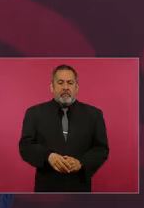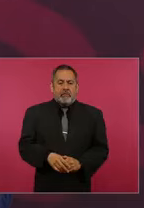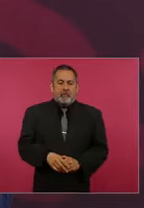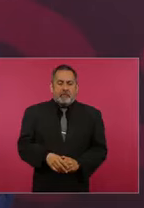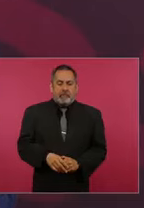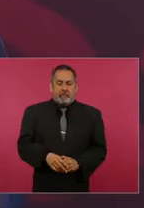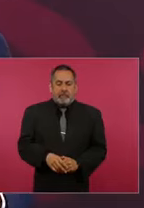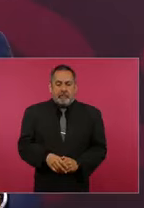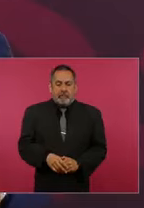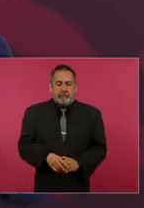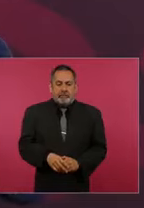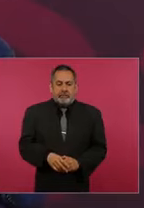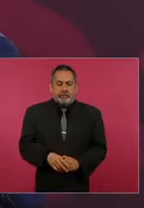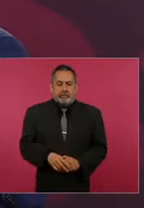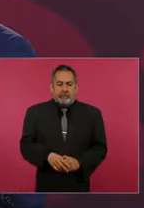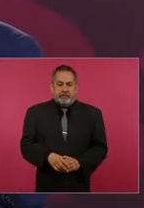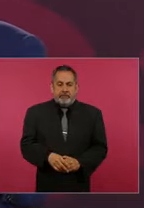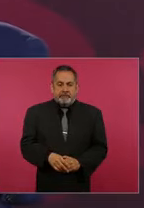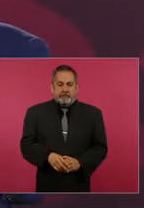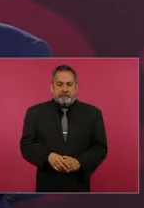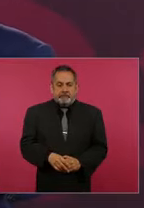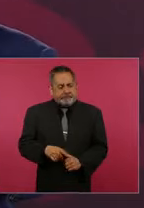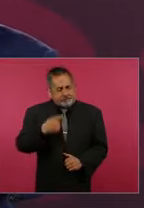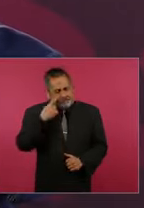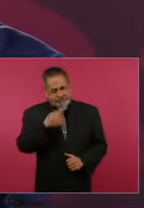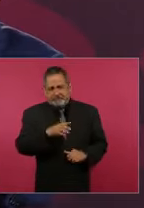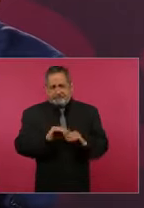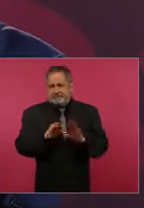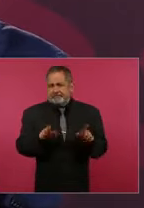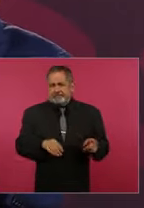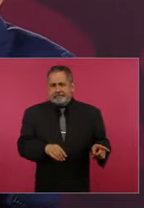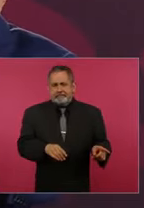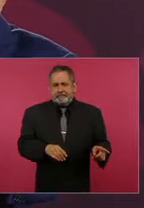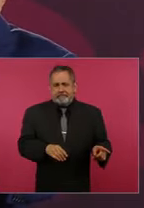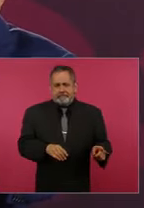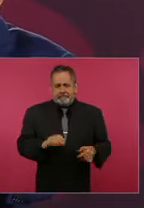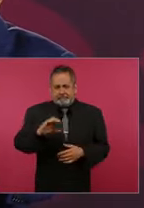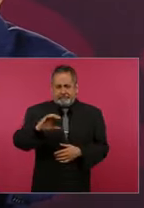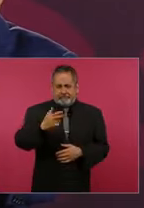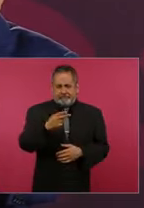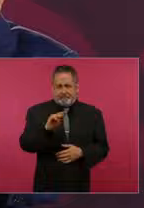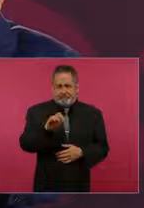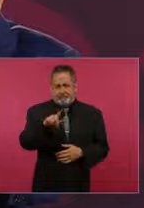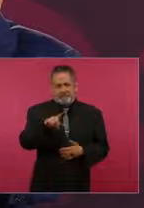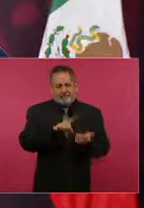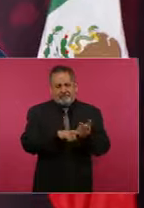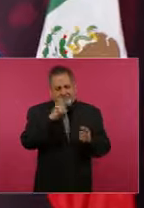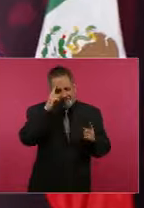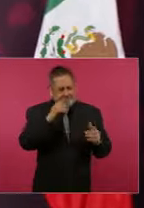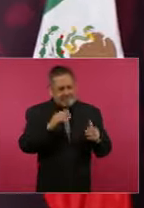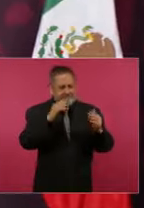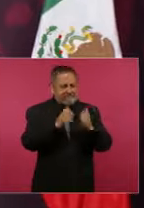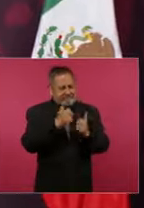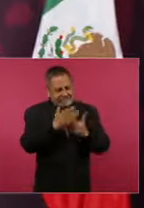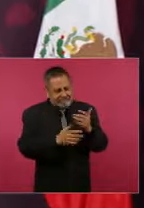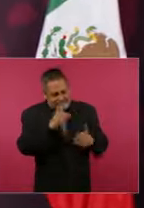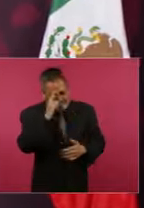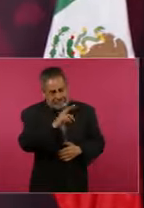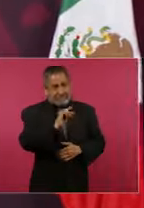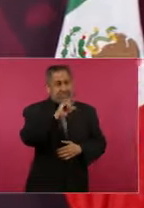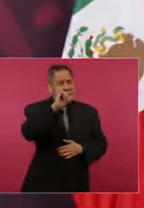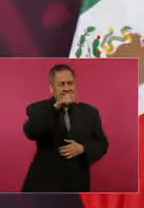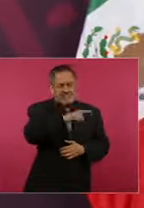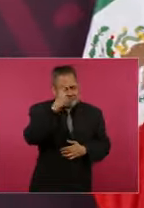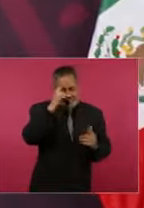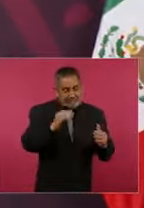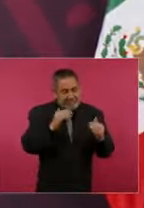son como se ve, claro que Chumel no llega, con todo respeto, pues, a intelectual,